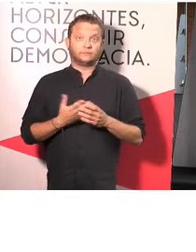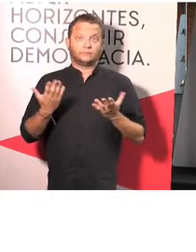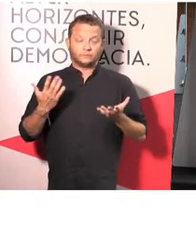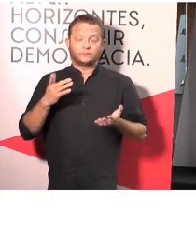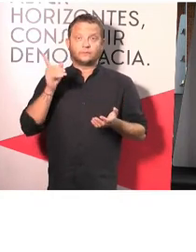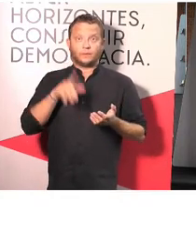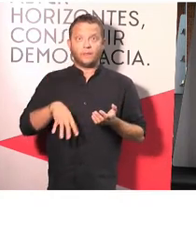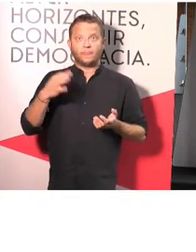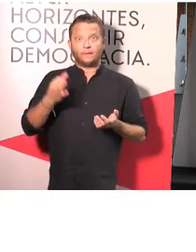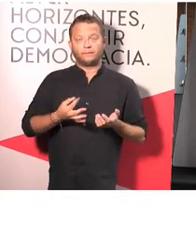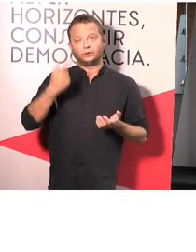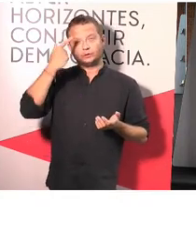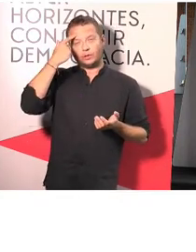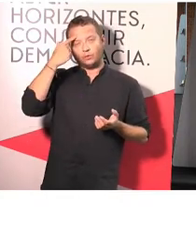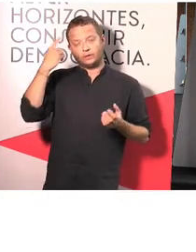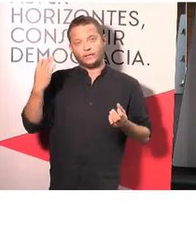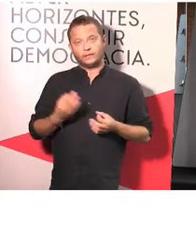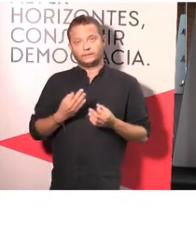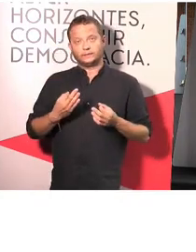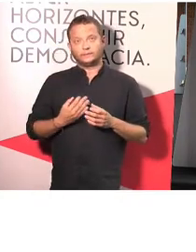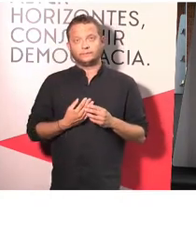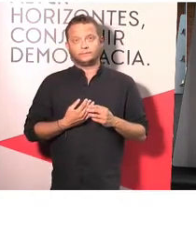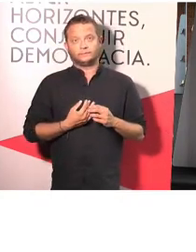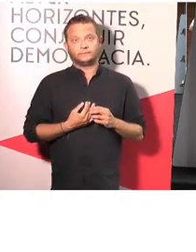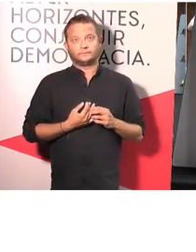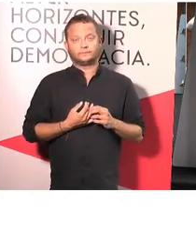también tenemos que tener en cuenta que